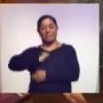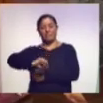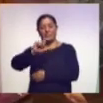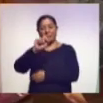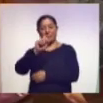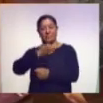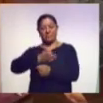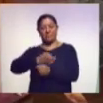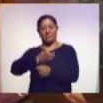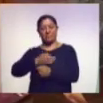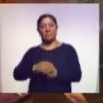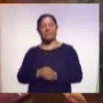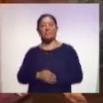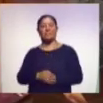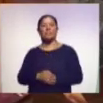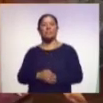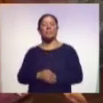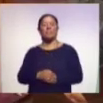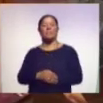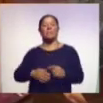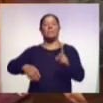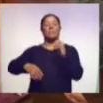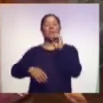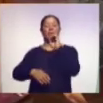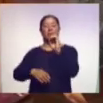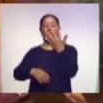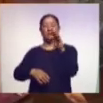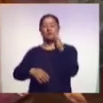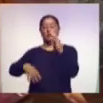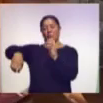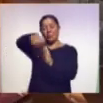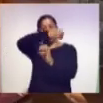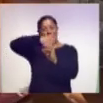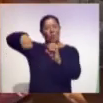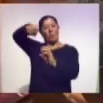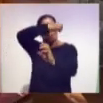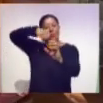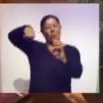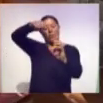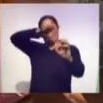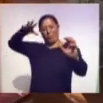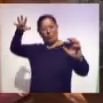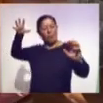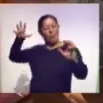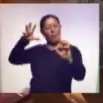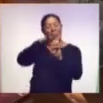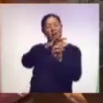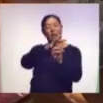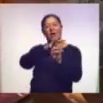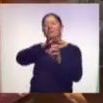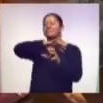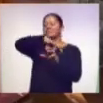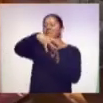Vía Láctea cubrió este lugar, sus habitaciones quedaron envueltas entre